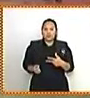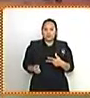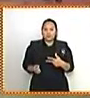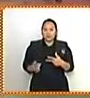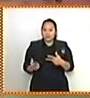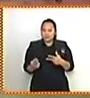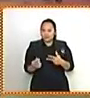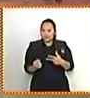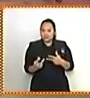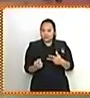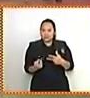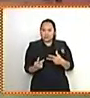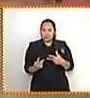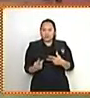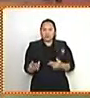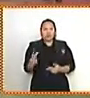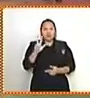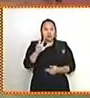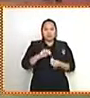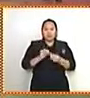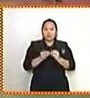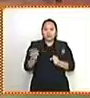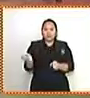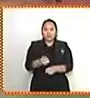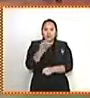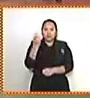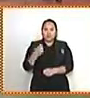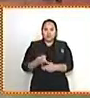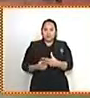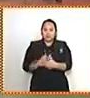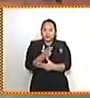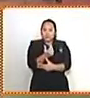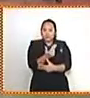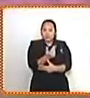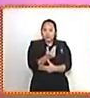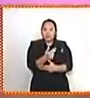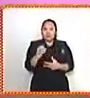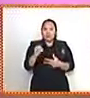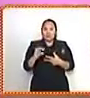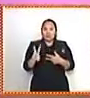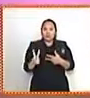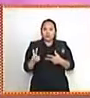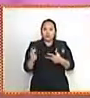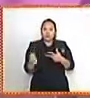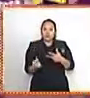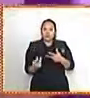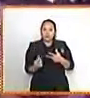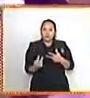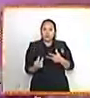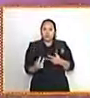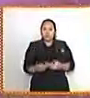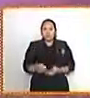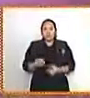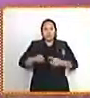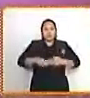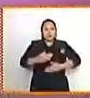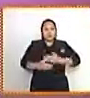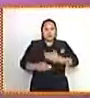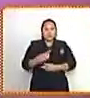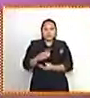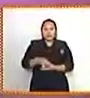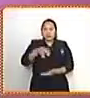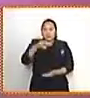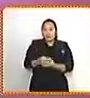12, reitero los tres números ganadores. 13, 02 y 12. Continuamos multiplicando tu dinero con premiados